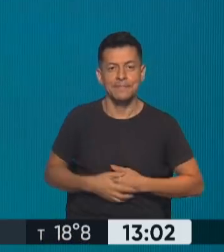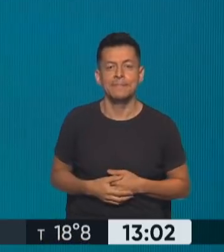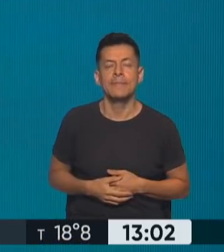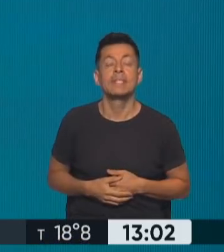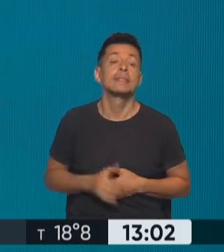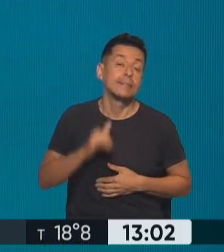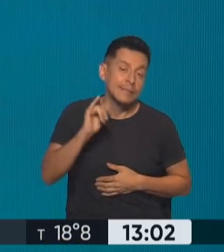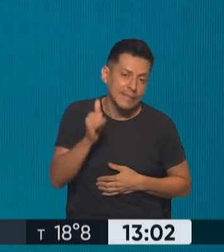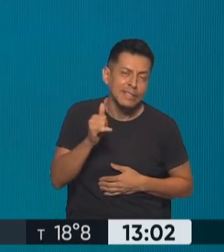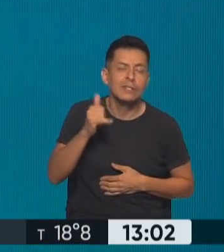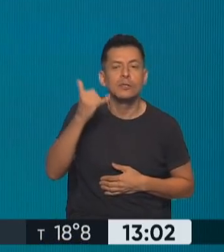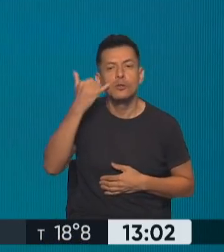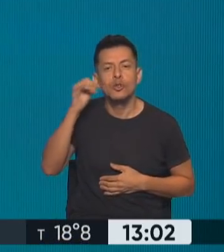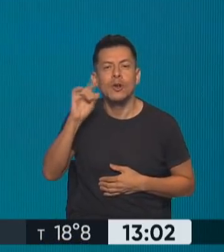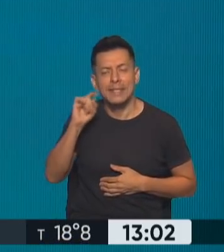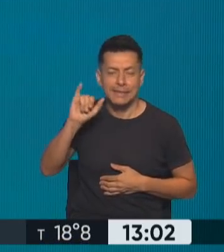Claro que sí, Jordi.